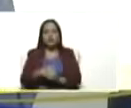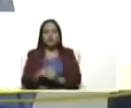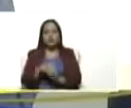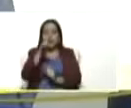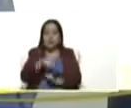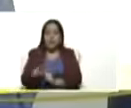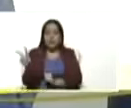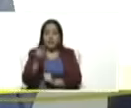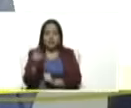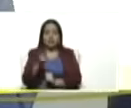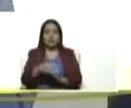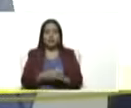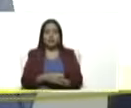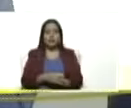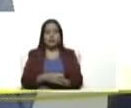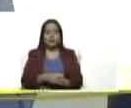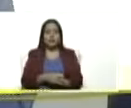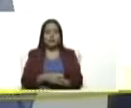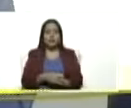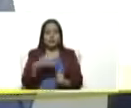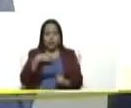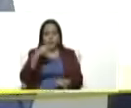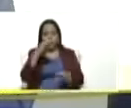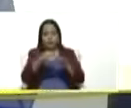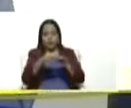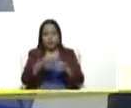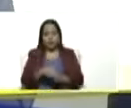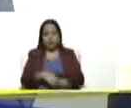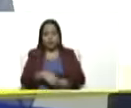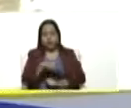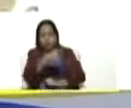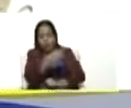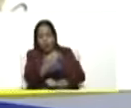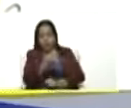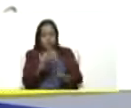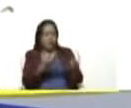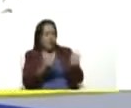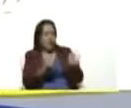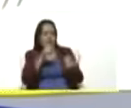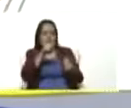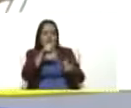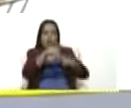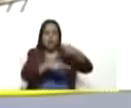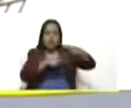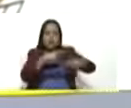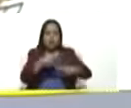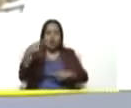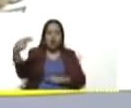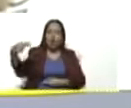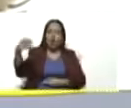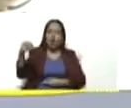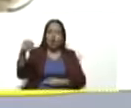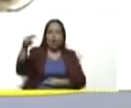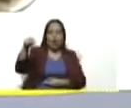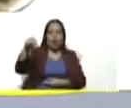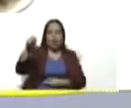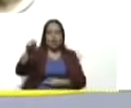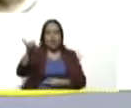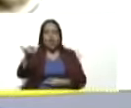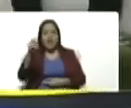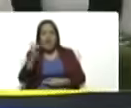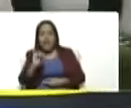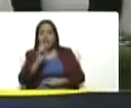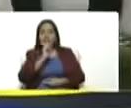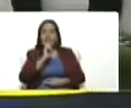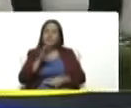Venezuela. Tengo sí. fe. ¿Y ese tiene fe? Mucha, mucha. Ese proceso es un proceso bien complejo, ¿no? Porque ese es